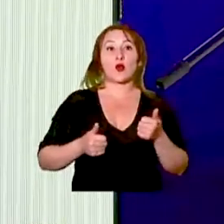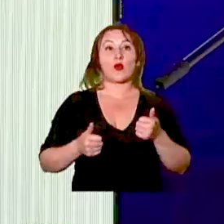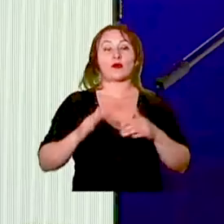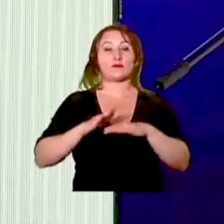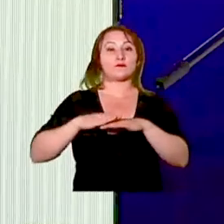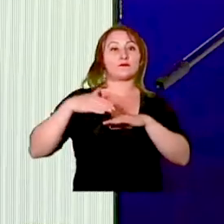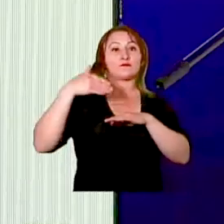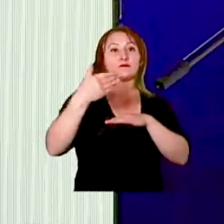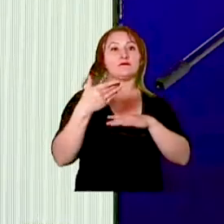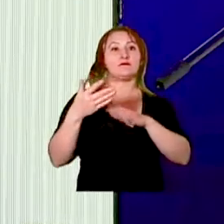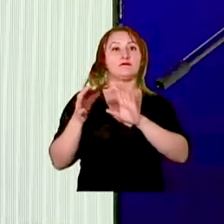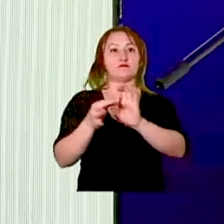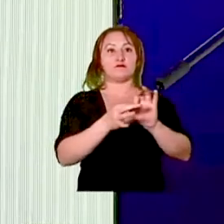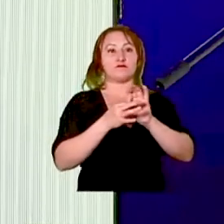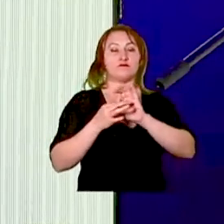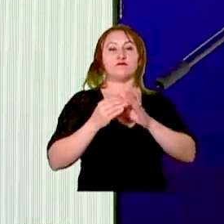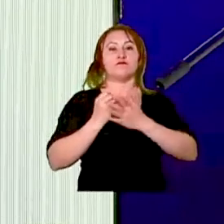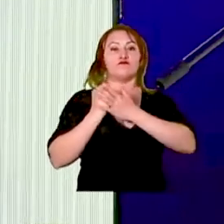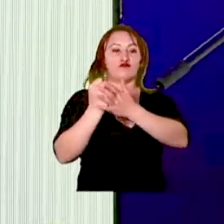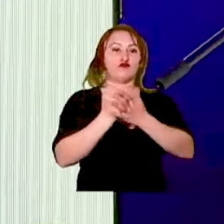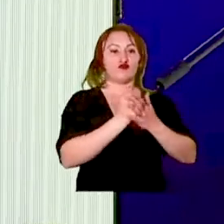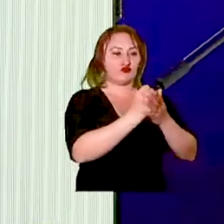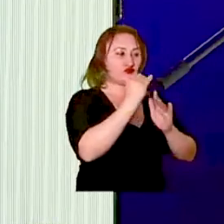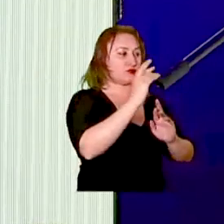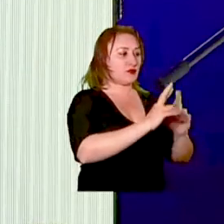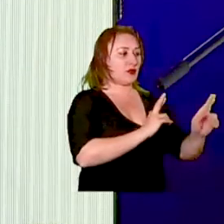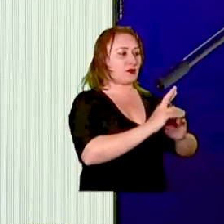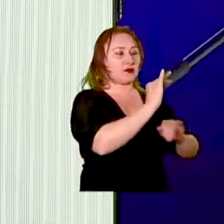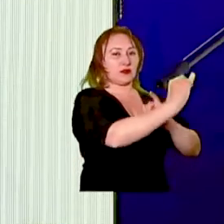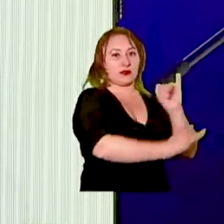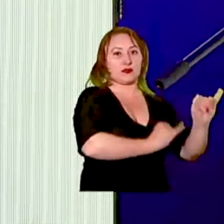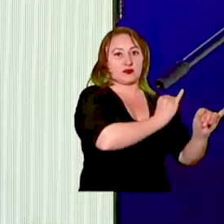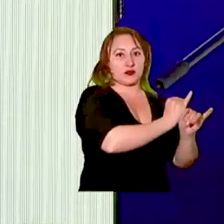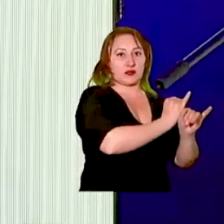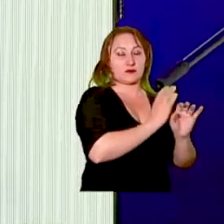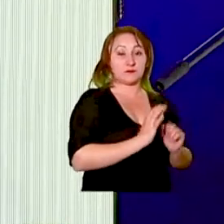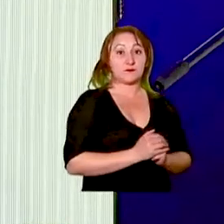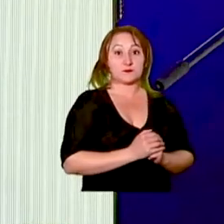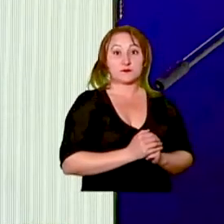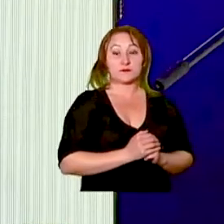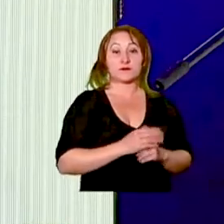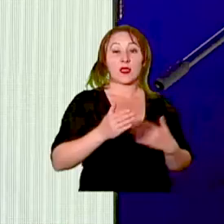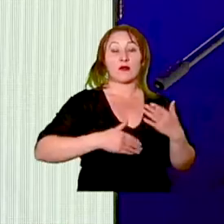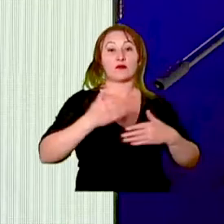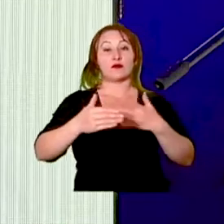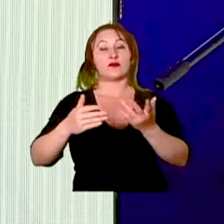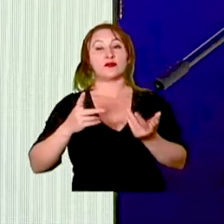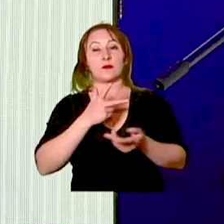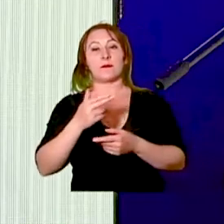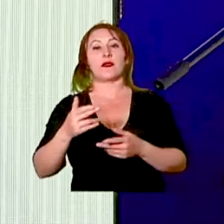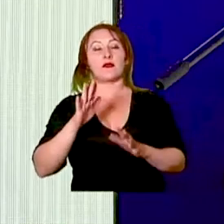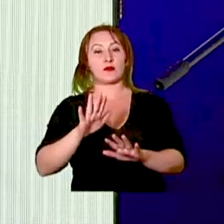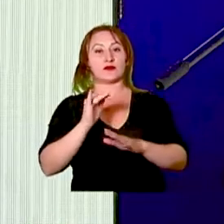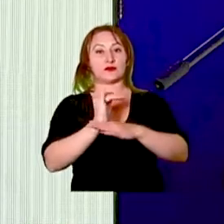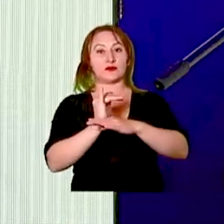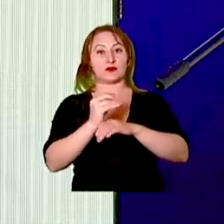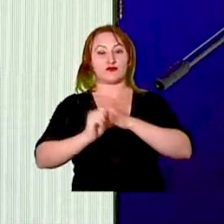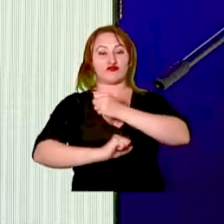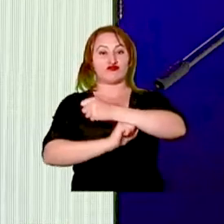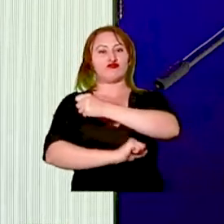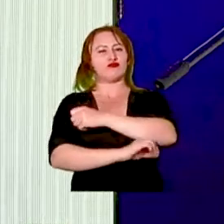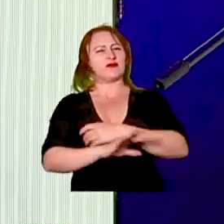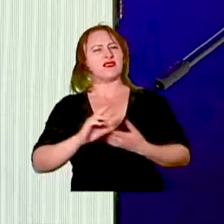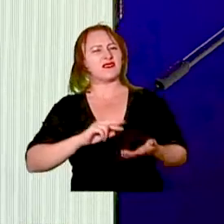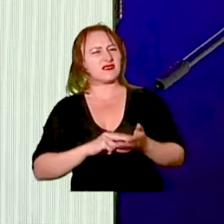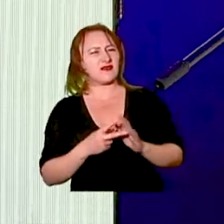luego el de la cooperación y relacionamiento internacional. Cuando hablamos de proceso paralelo de fortalecimiento institucional, estoy